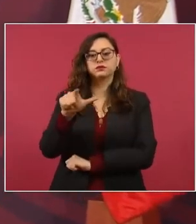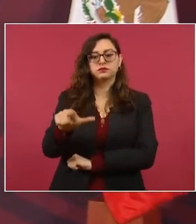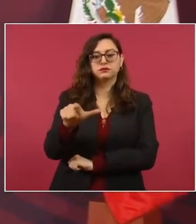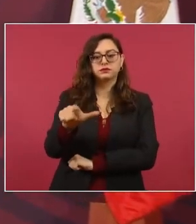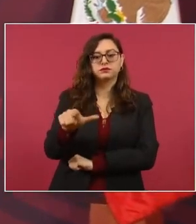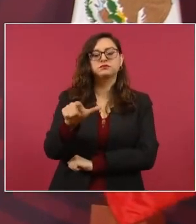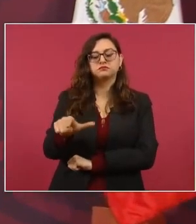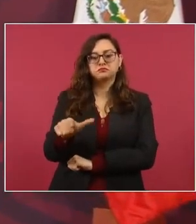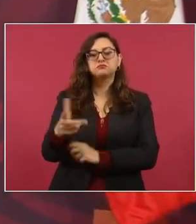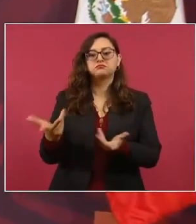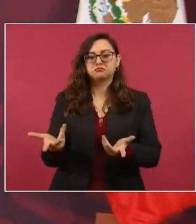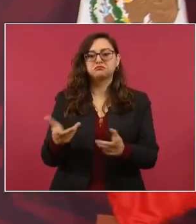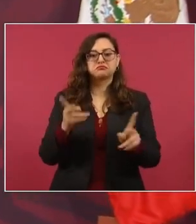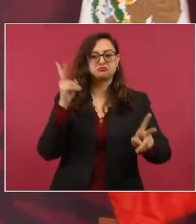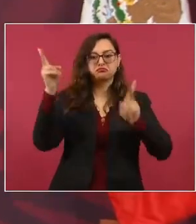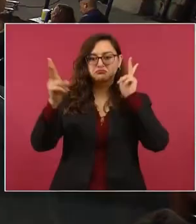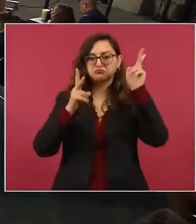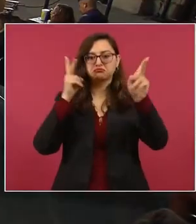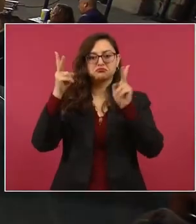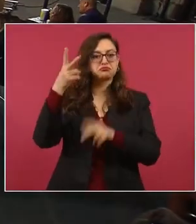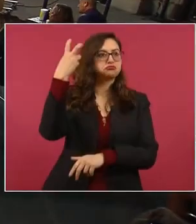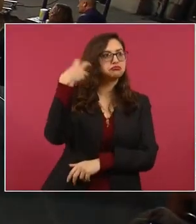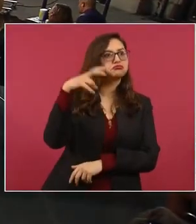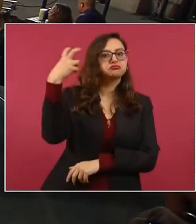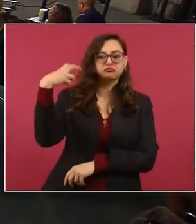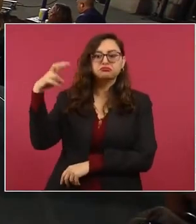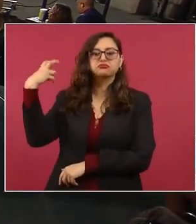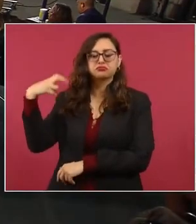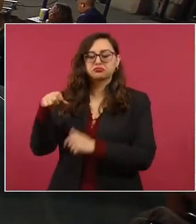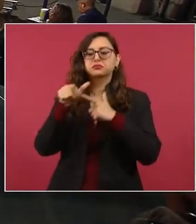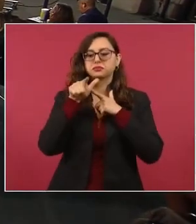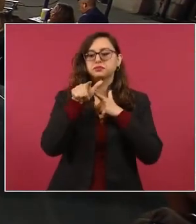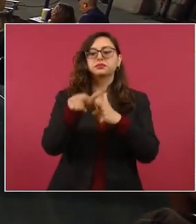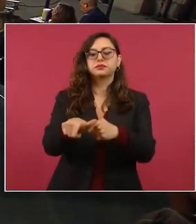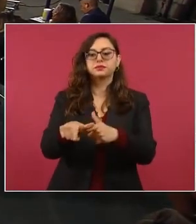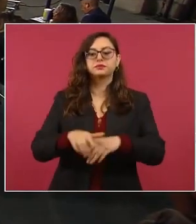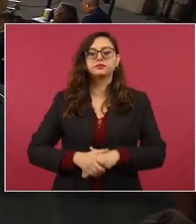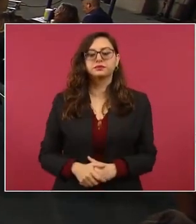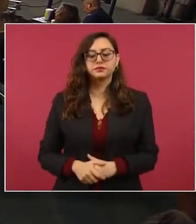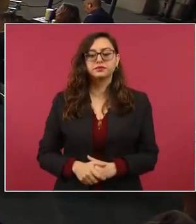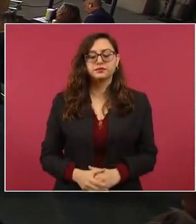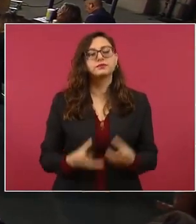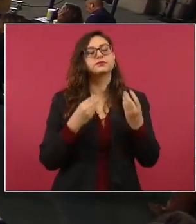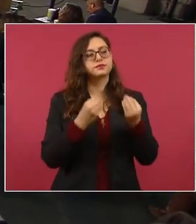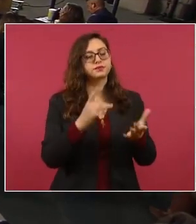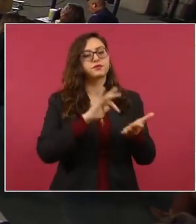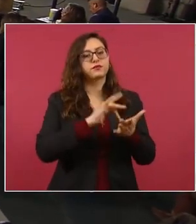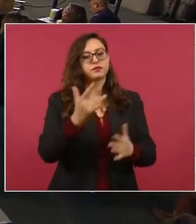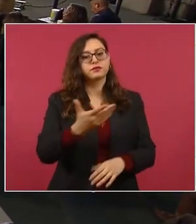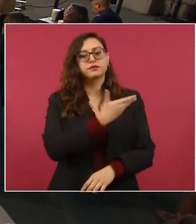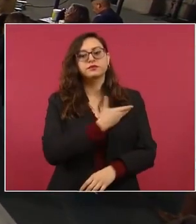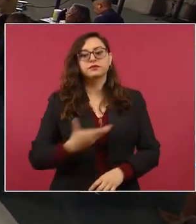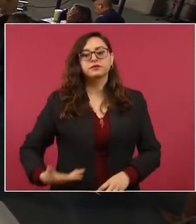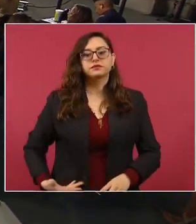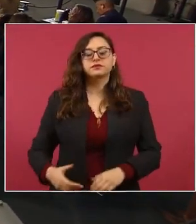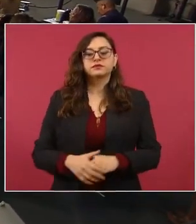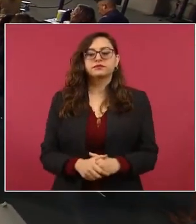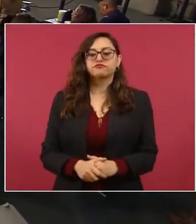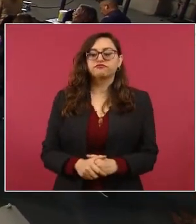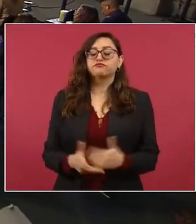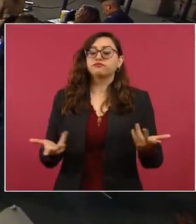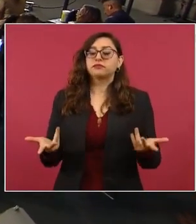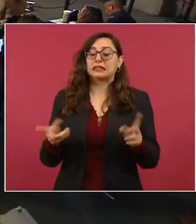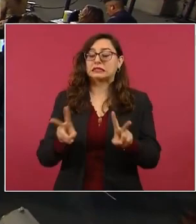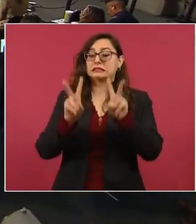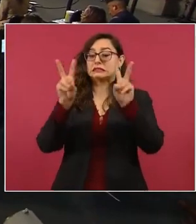seguir visitando. Muy bien, muchas gracias, presidente. En casos de delitos de alto impacto, como el caso de